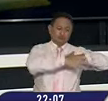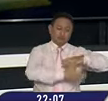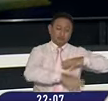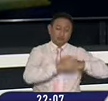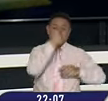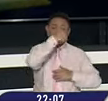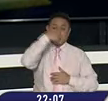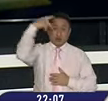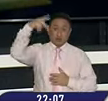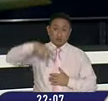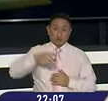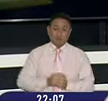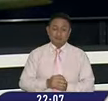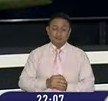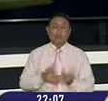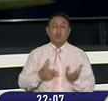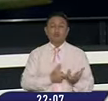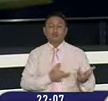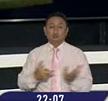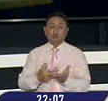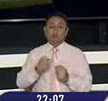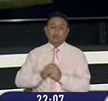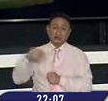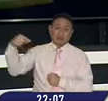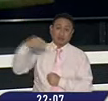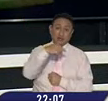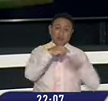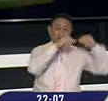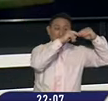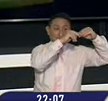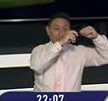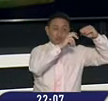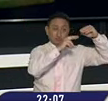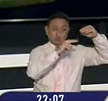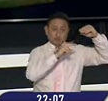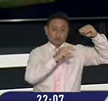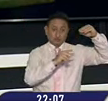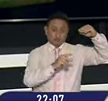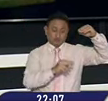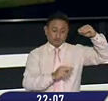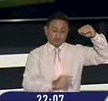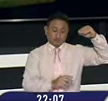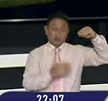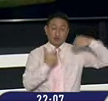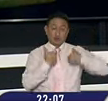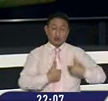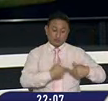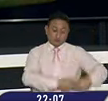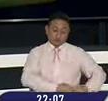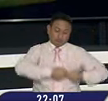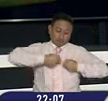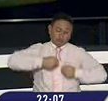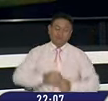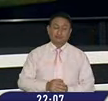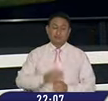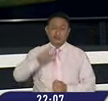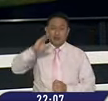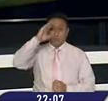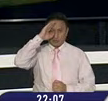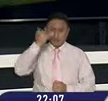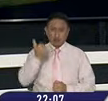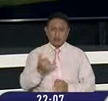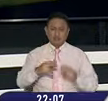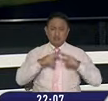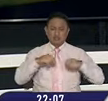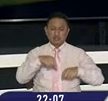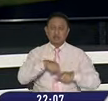Carapungo. Los elementos del cuerpo de bomberos tuvieron que descender entre la maleza para extraer el cadáver. La policía investiga